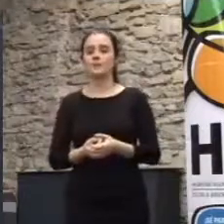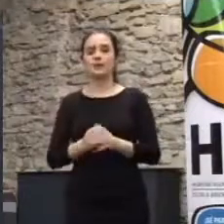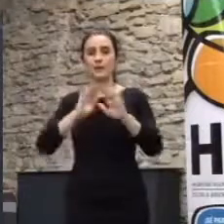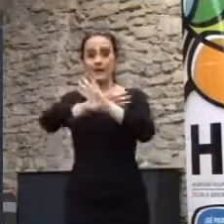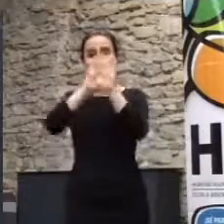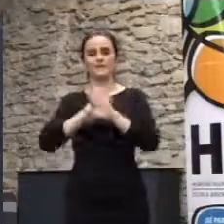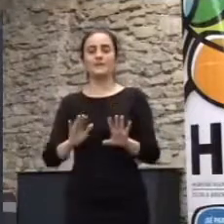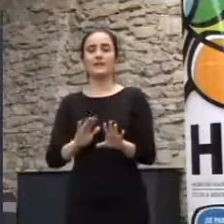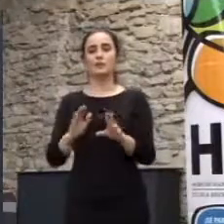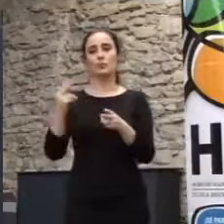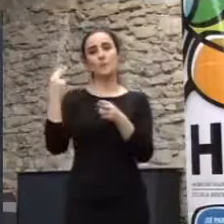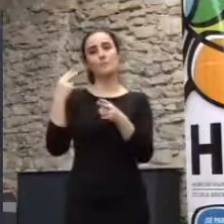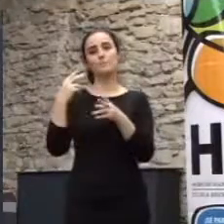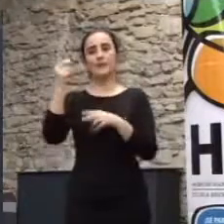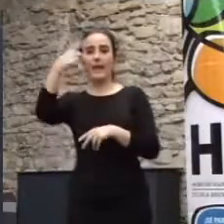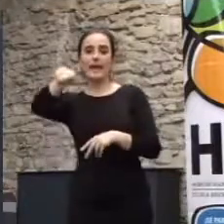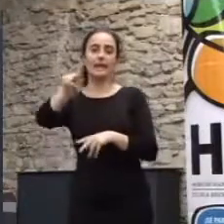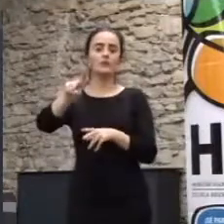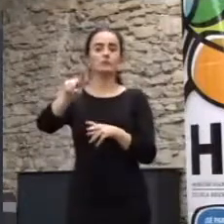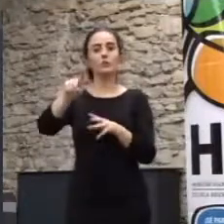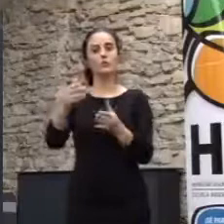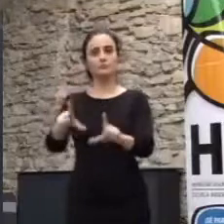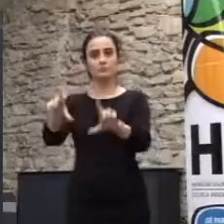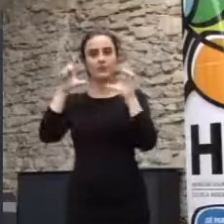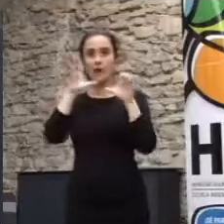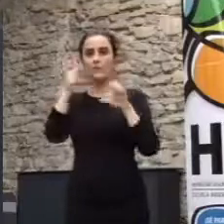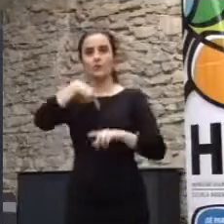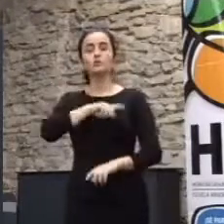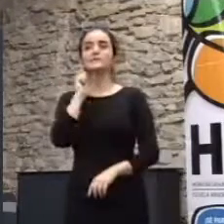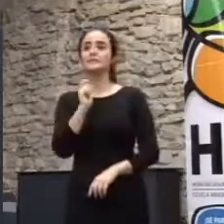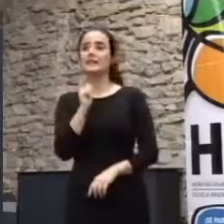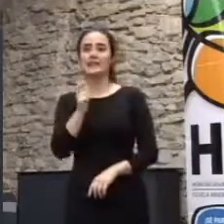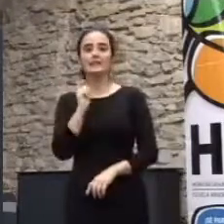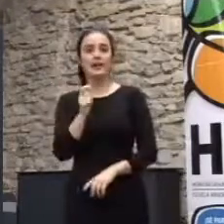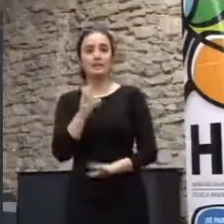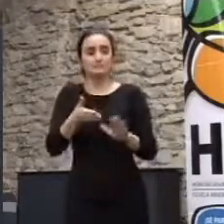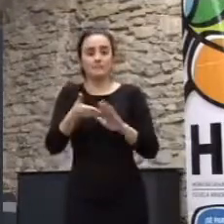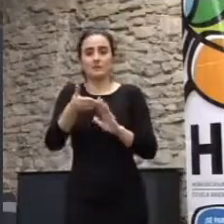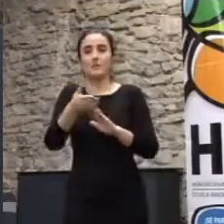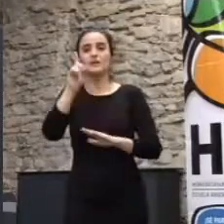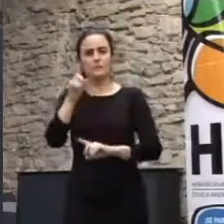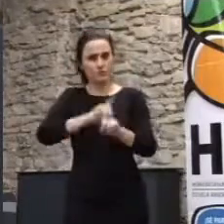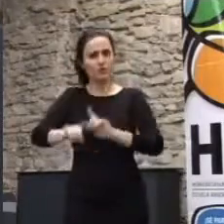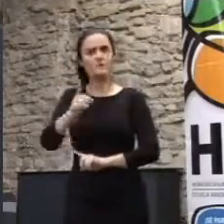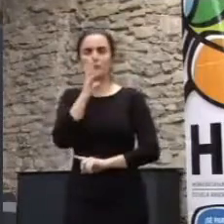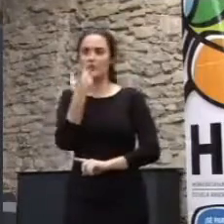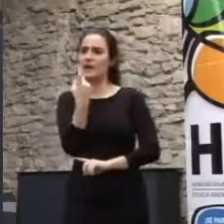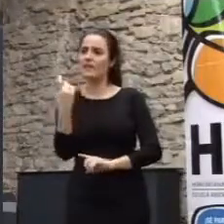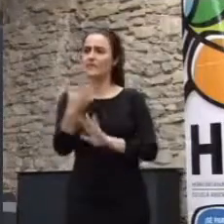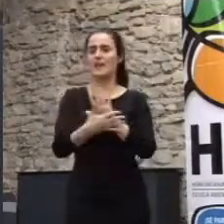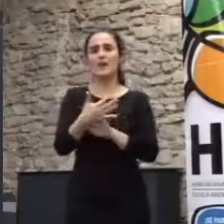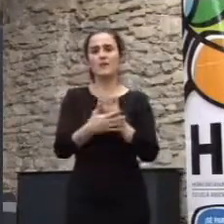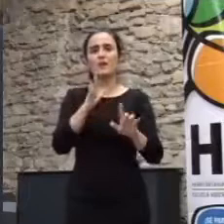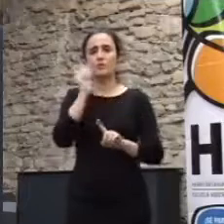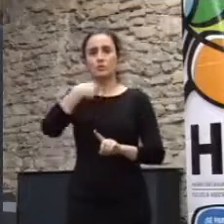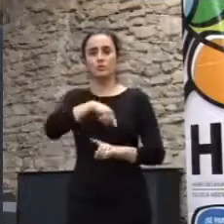agenda, los que lleven el protagonismo, ¿no? Porque de forma habitual tendemos, y esto también es un problema, que habría que hablar de ello también, que es la falta de medios que